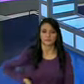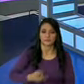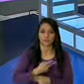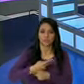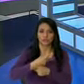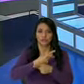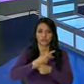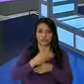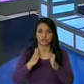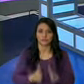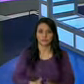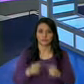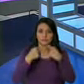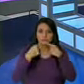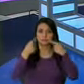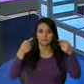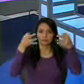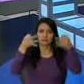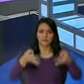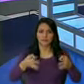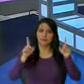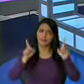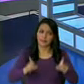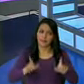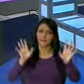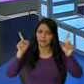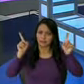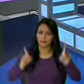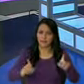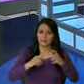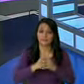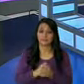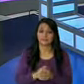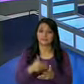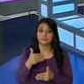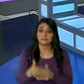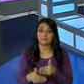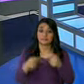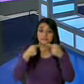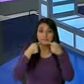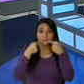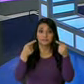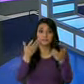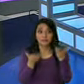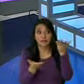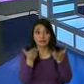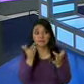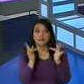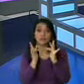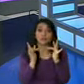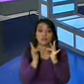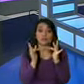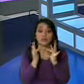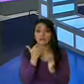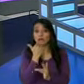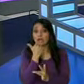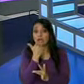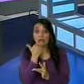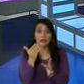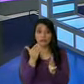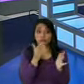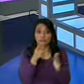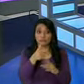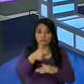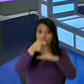parte del Consejo Nacional Electoral. Y por supuesto nosotros les contaremos y nos enlazaremos en vivo más adelante en cuanto el